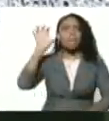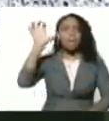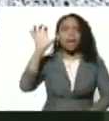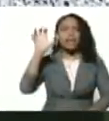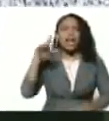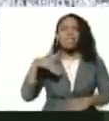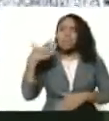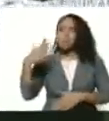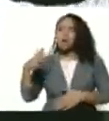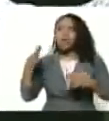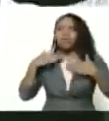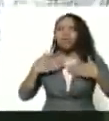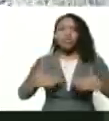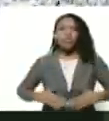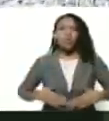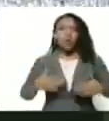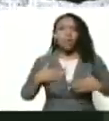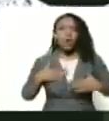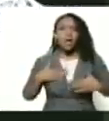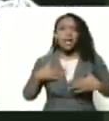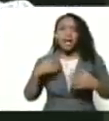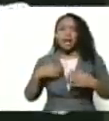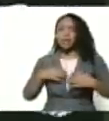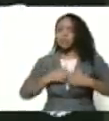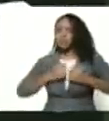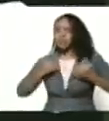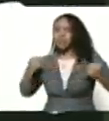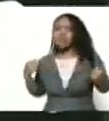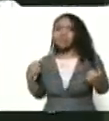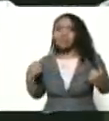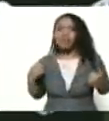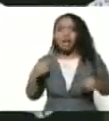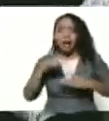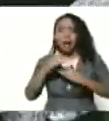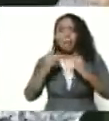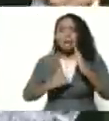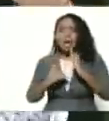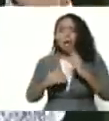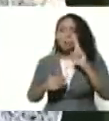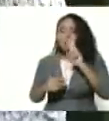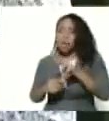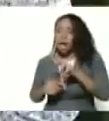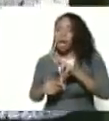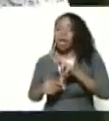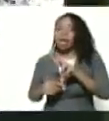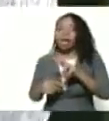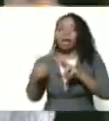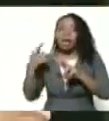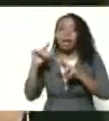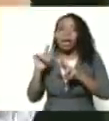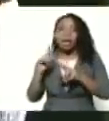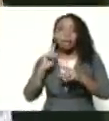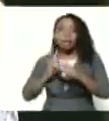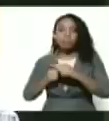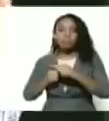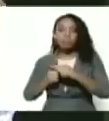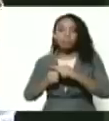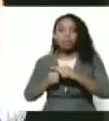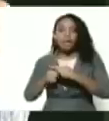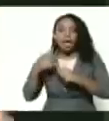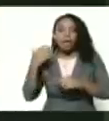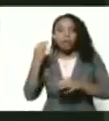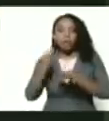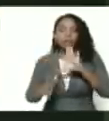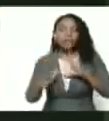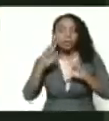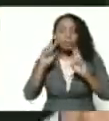sus cuerpos y al retirarles los uniformes a las bajas descubrían que había senos de mujer, cuerpos de mujer que